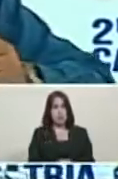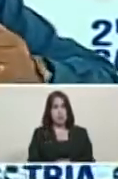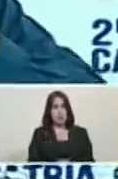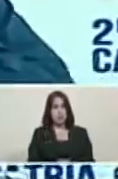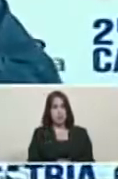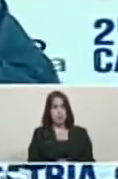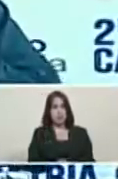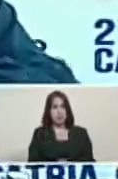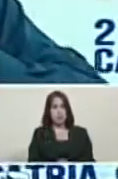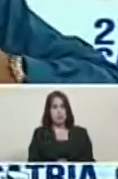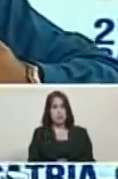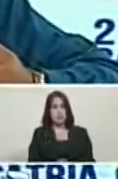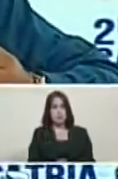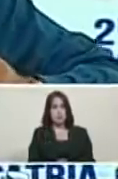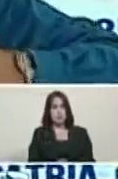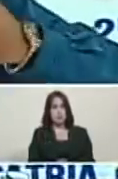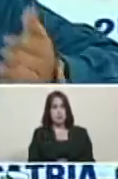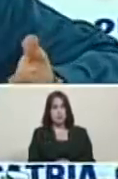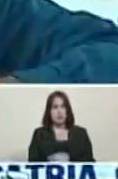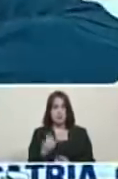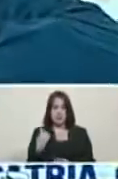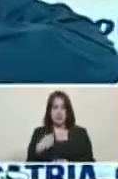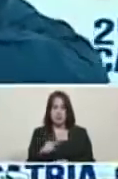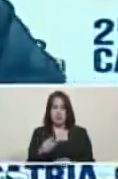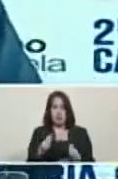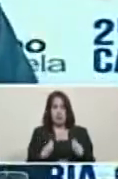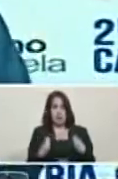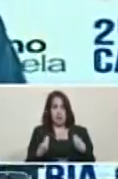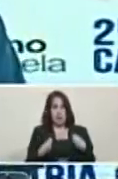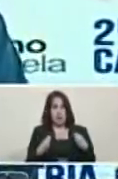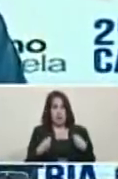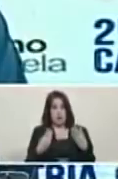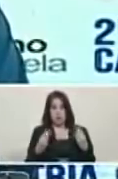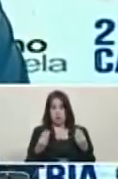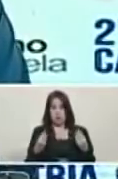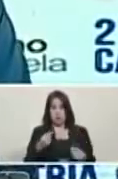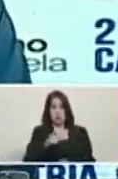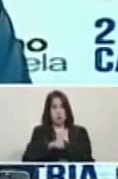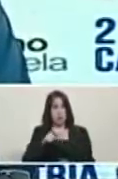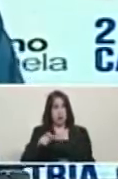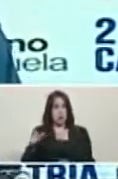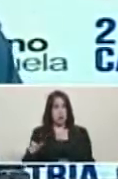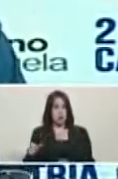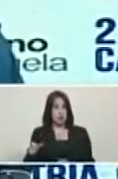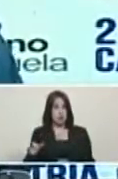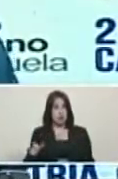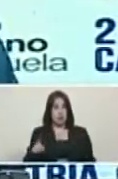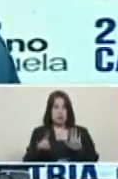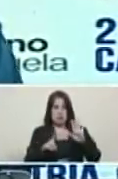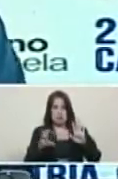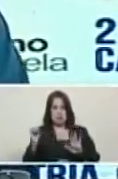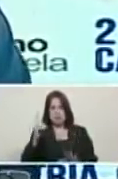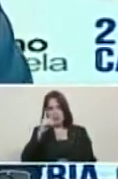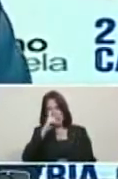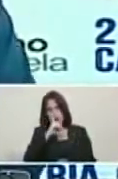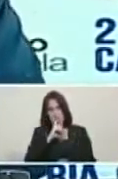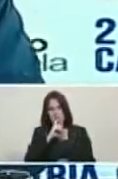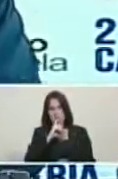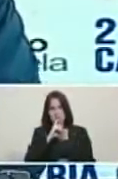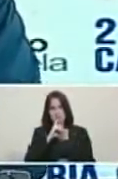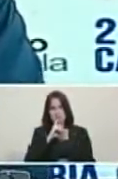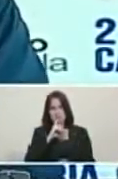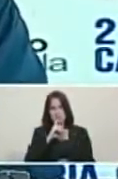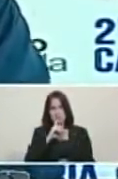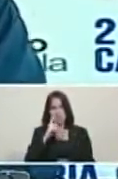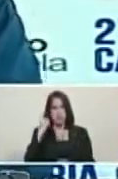que tienen en la vida, cuántas personas de 60 años. Y es lo